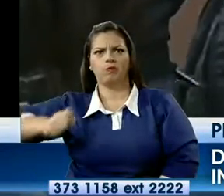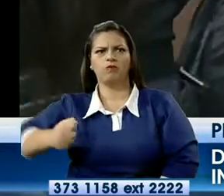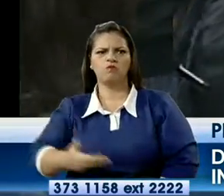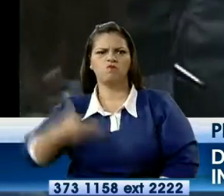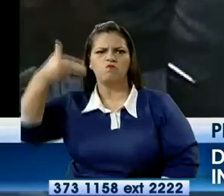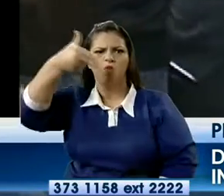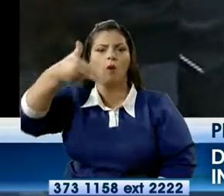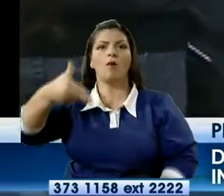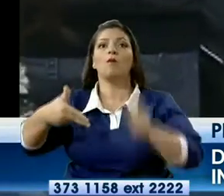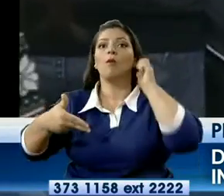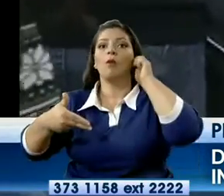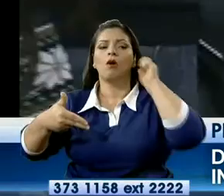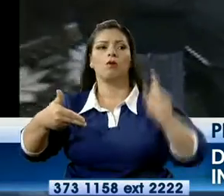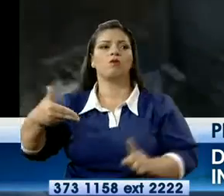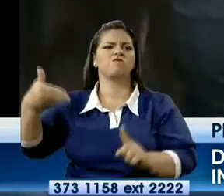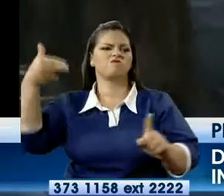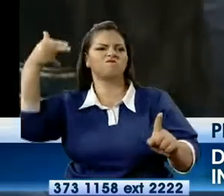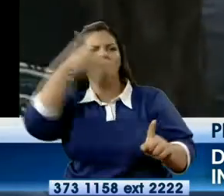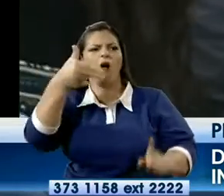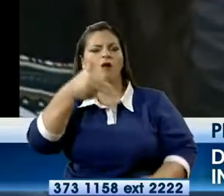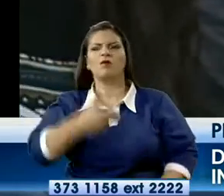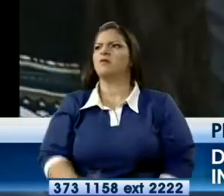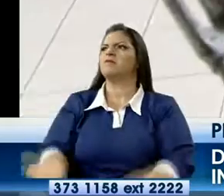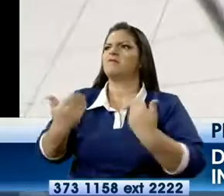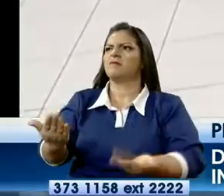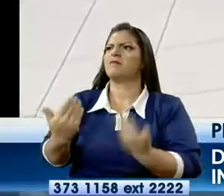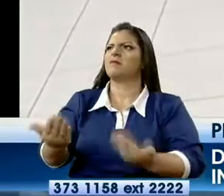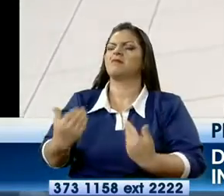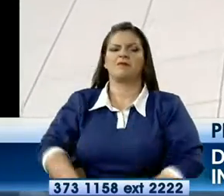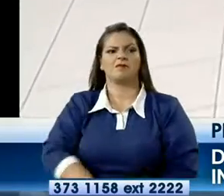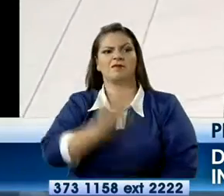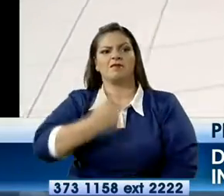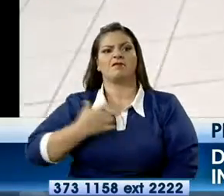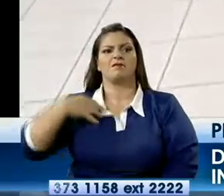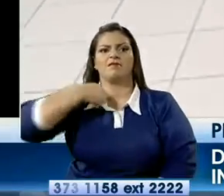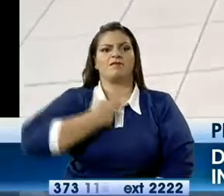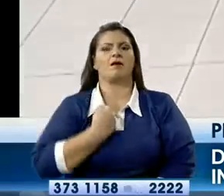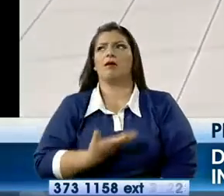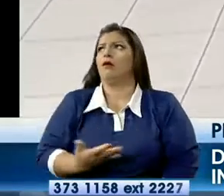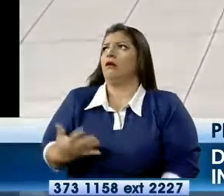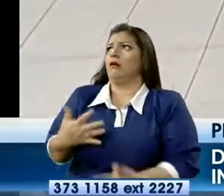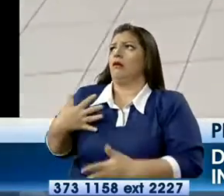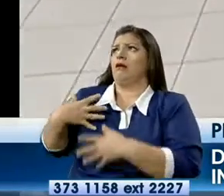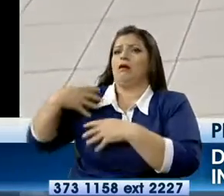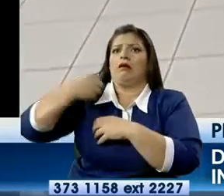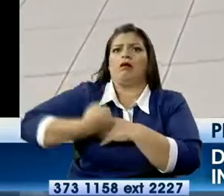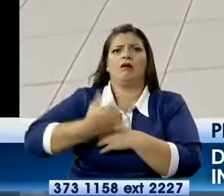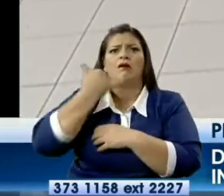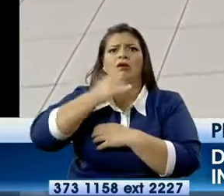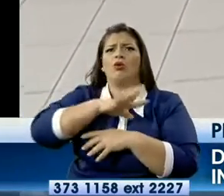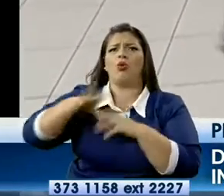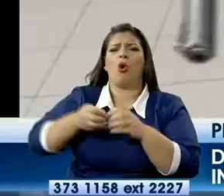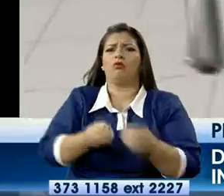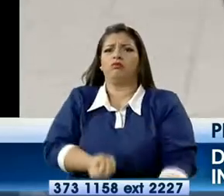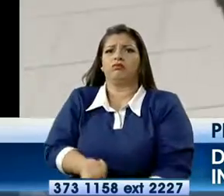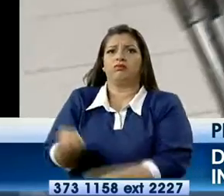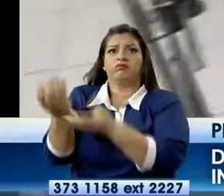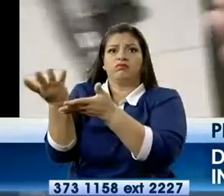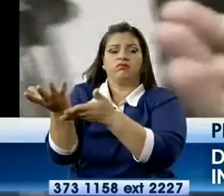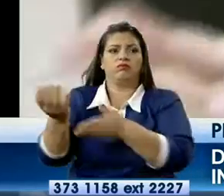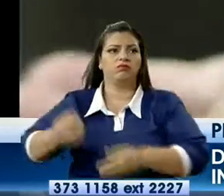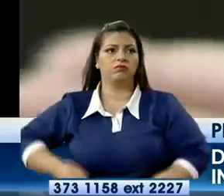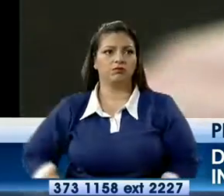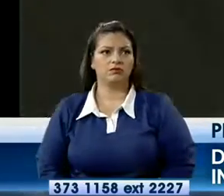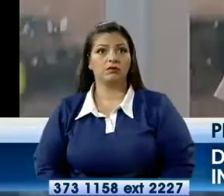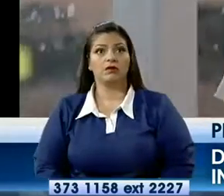habrían sido cometidos en el sector de los tulipanes mientras que la captura de uno de los sospechosos se efectuó